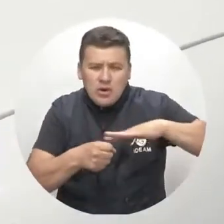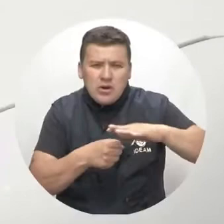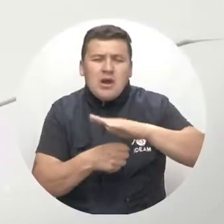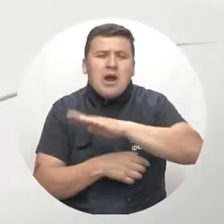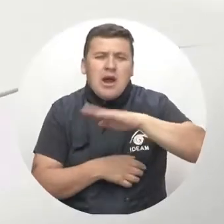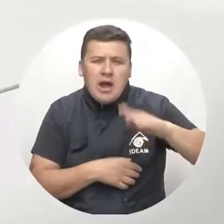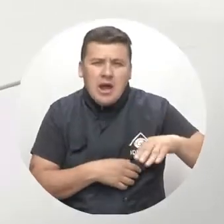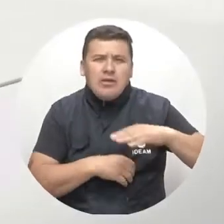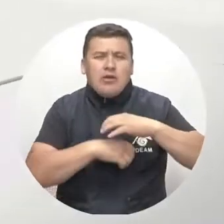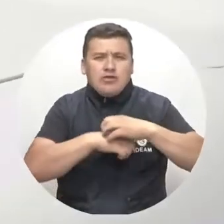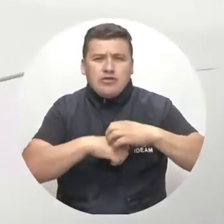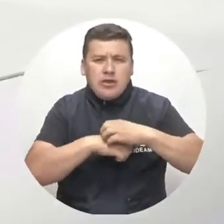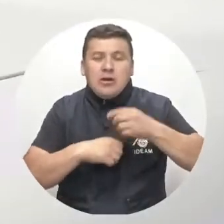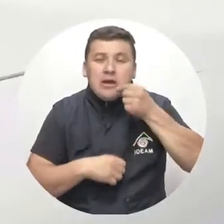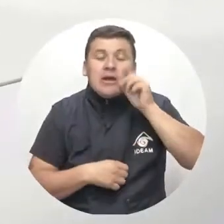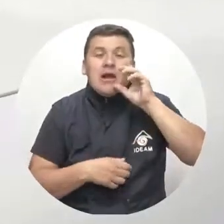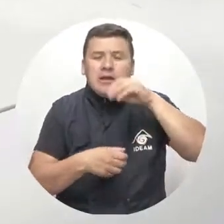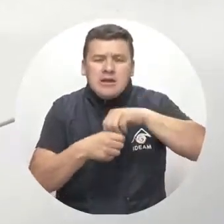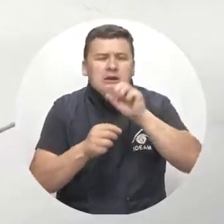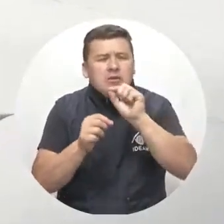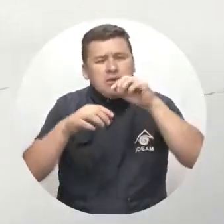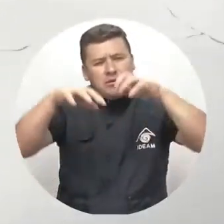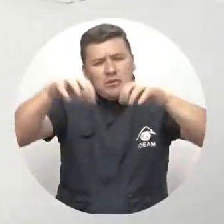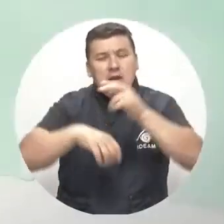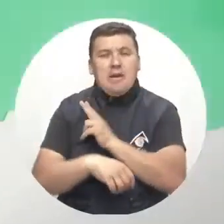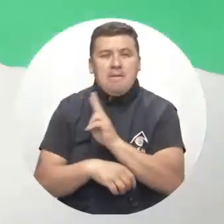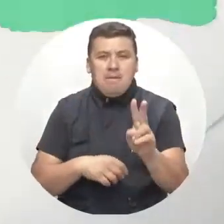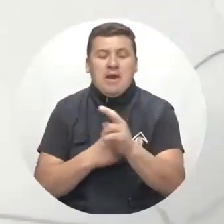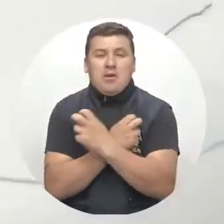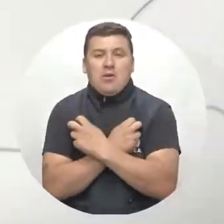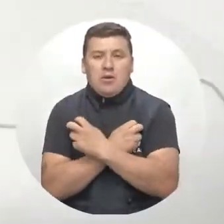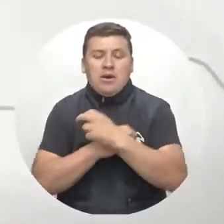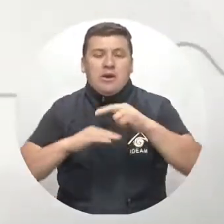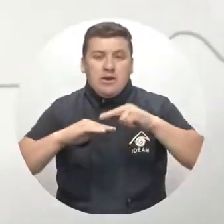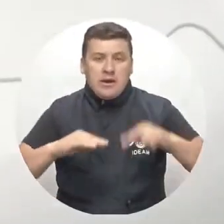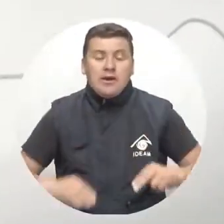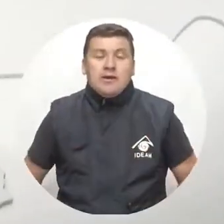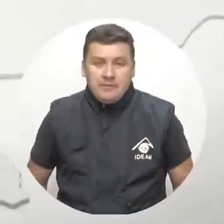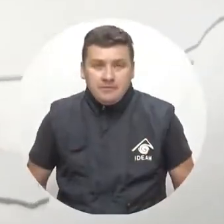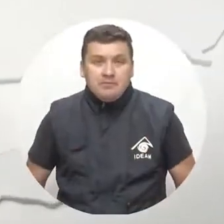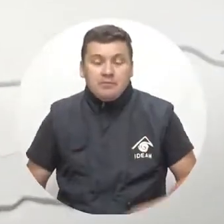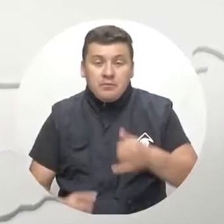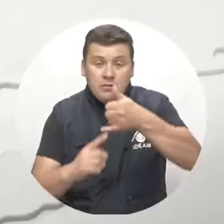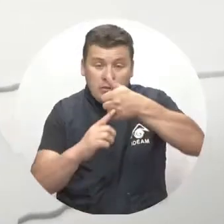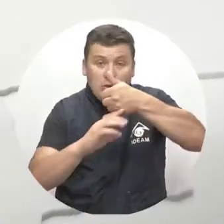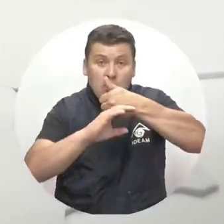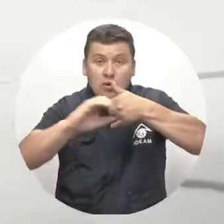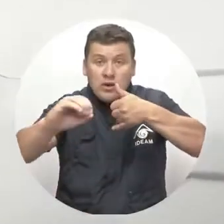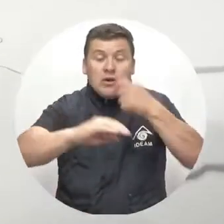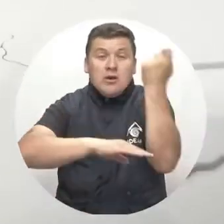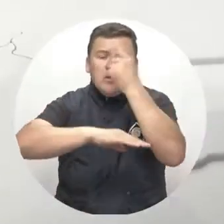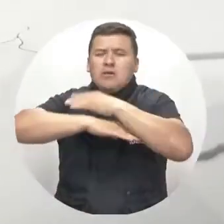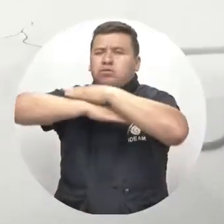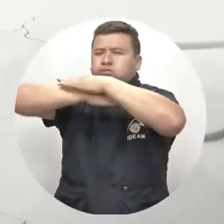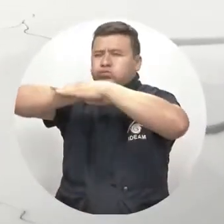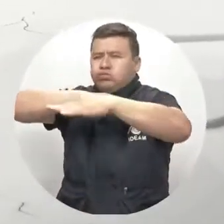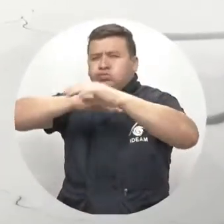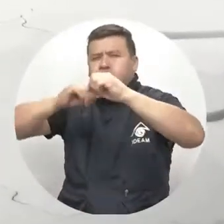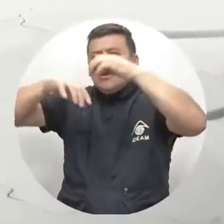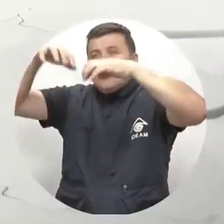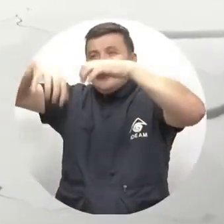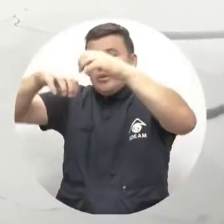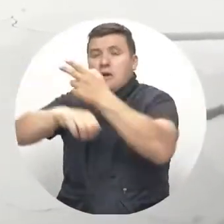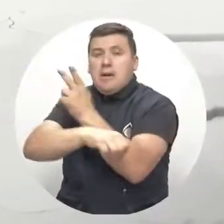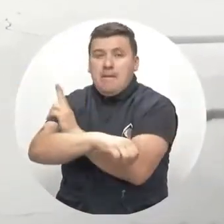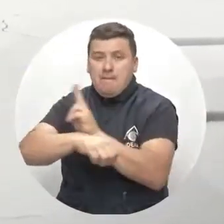Cundinamarca, Antioquia, Caldas y Tolima, pero con menor intensidad en Valle, Huila y Nariño. En la Orinoquía habrá mayor actividad lluviosa al sur del Meta